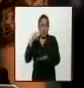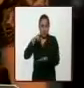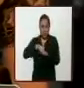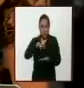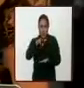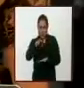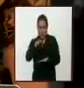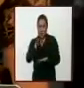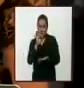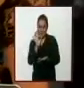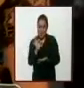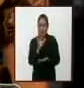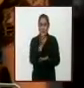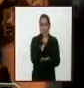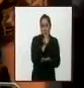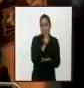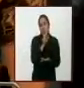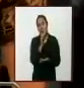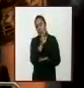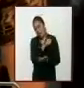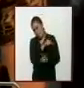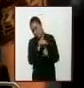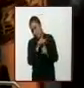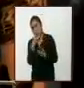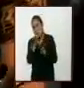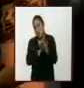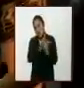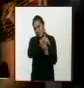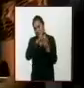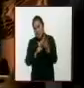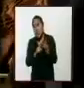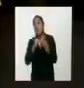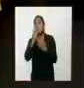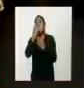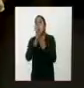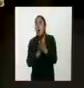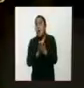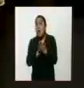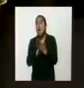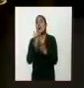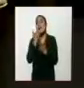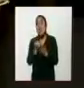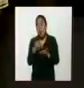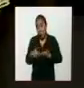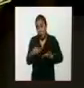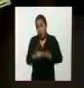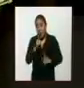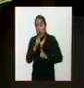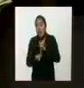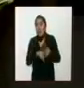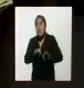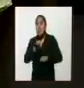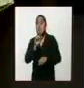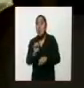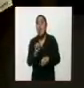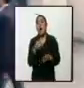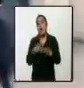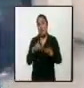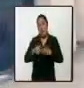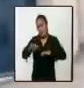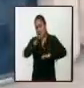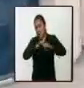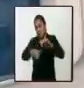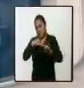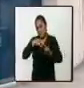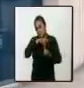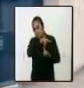2018 y a los débiles datos económicos registrados en el arranque de este 2019. La nueva perspectiva de Fitch está en el rango